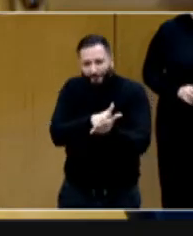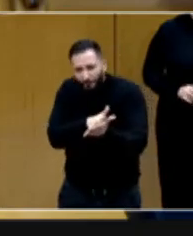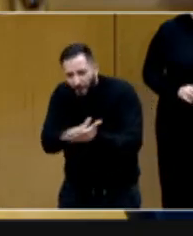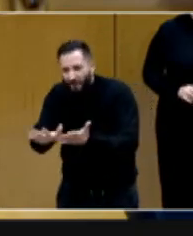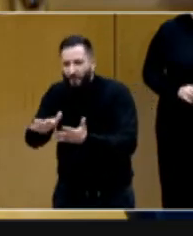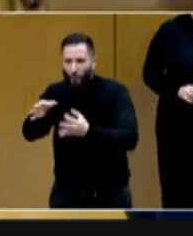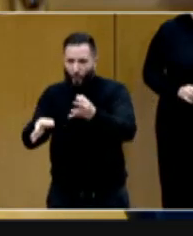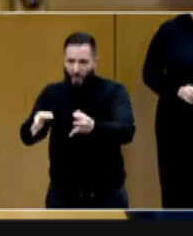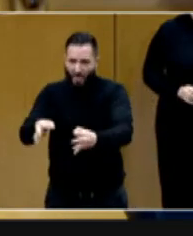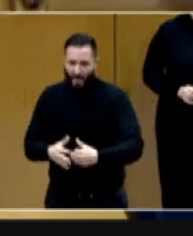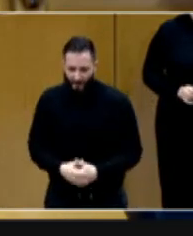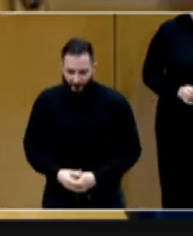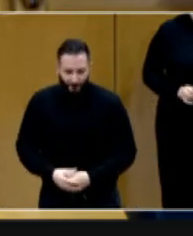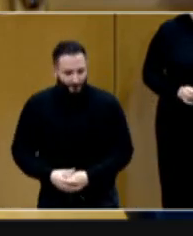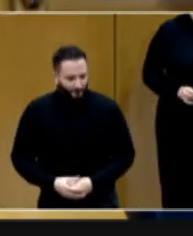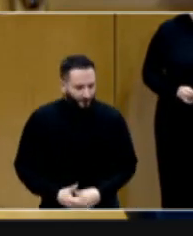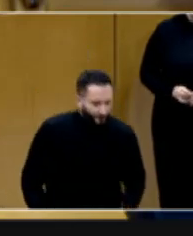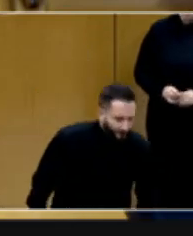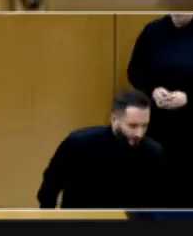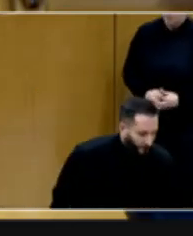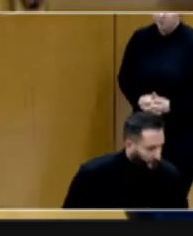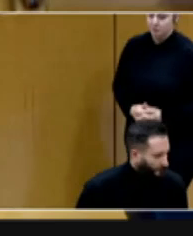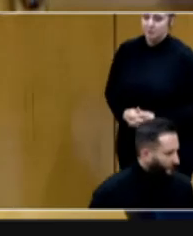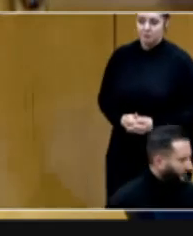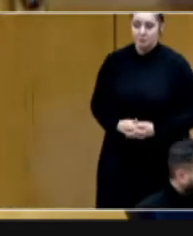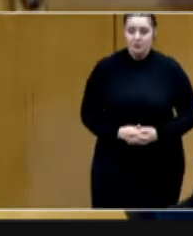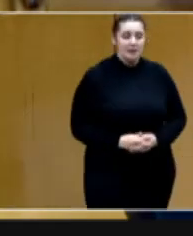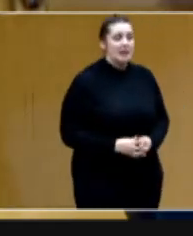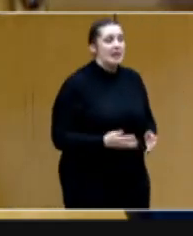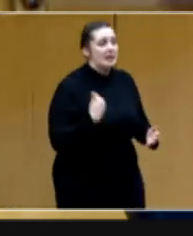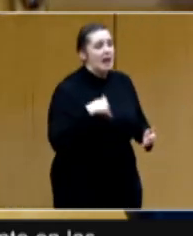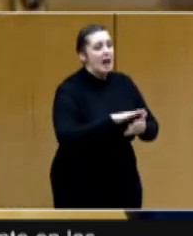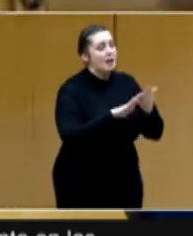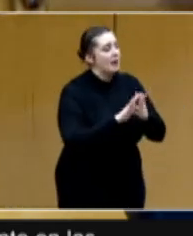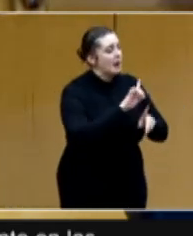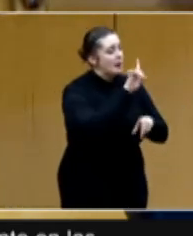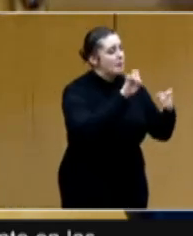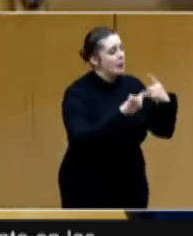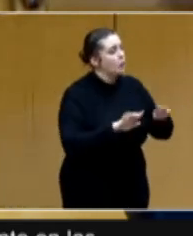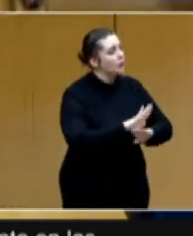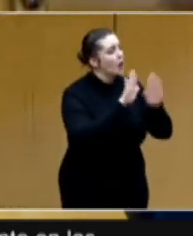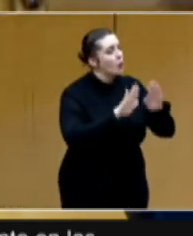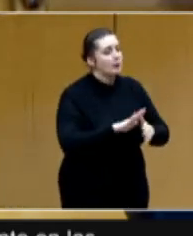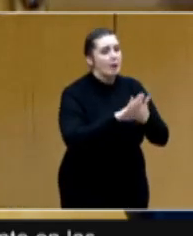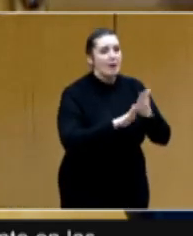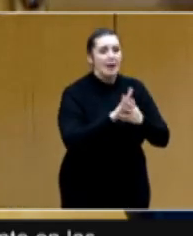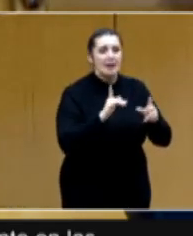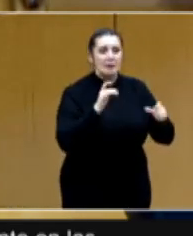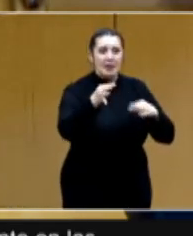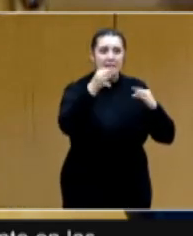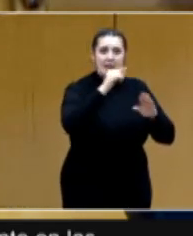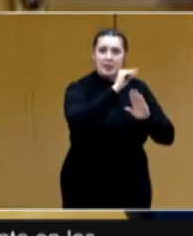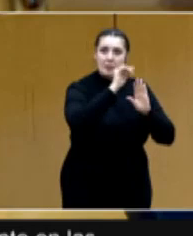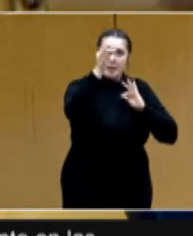entrar ya la última pregunta que es la relativa un poco más de detalle de estas medidas voluntarias que sí efectivamente